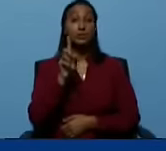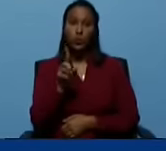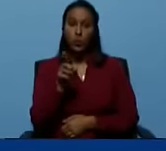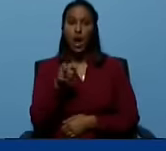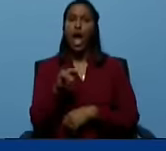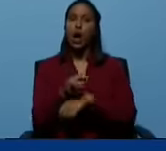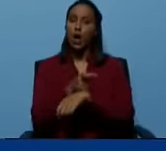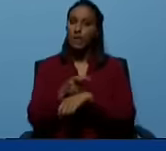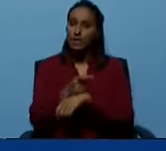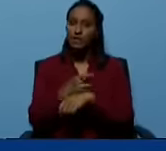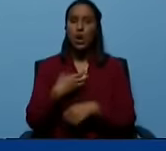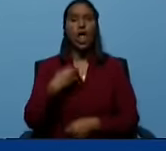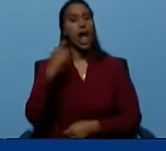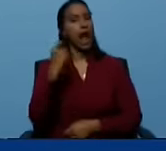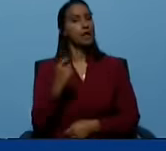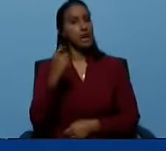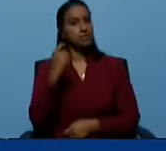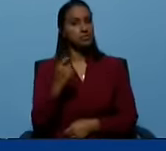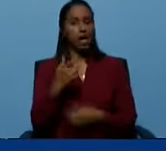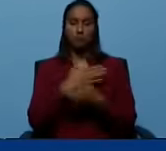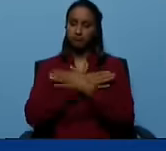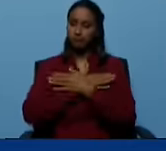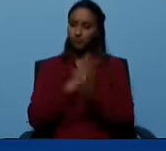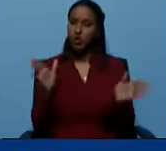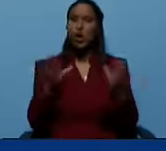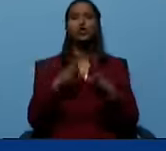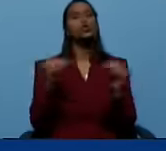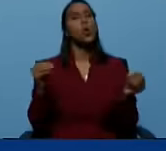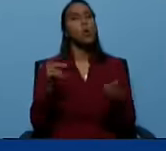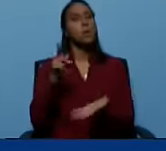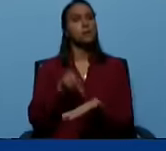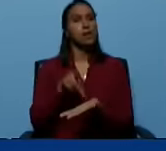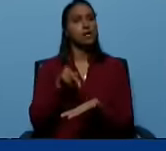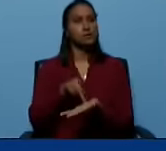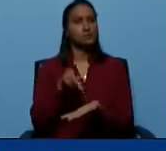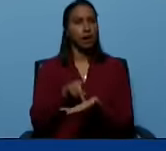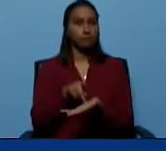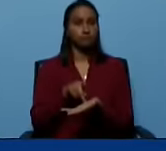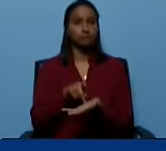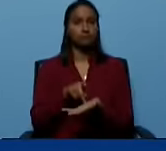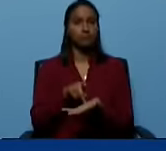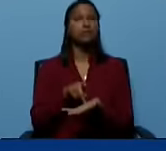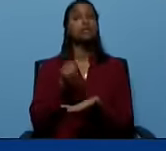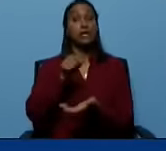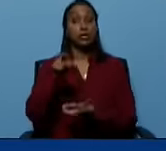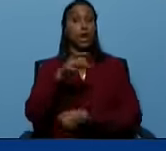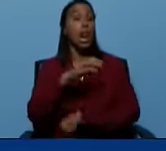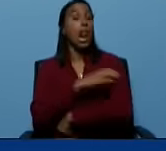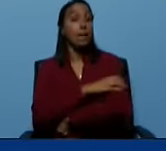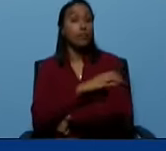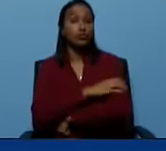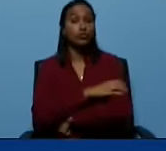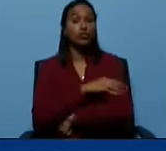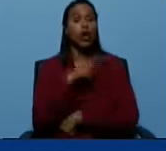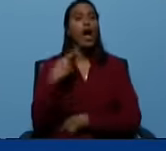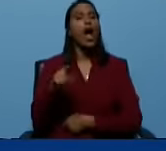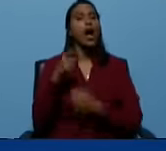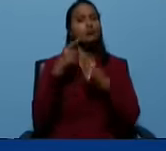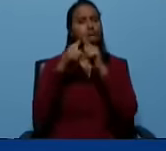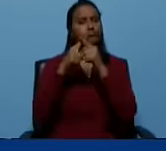y se les abrió las puertas y participaron ya todos. De hecho, en la oposición hubo un resultado